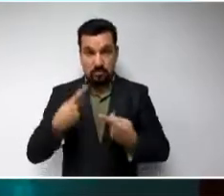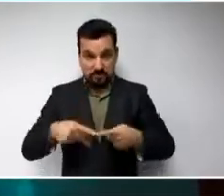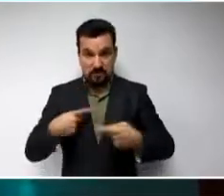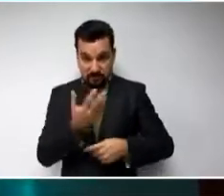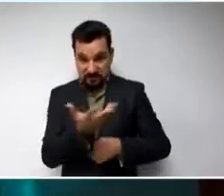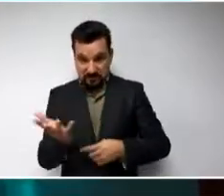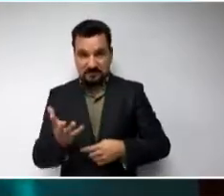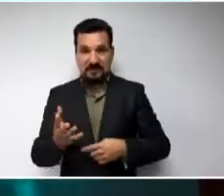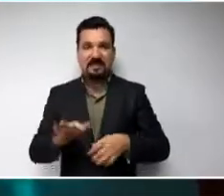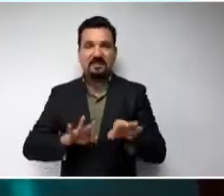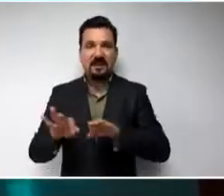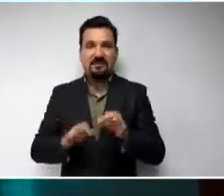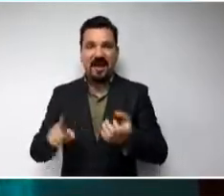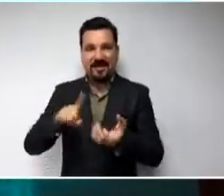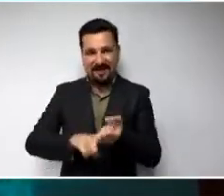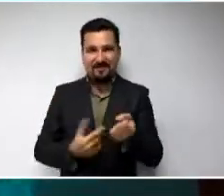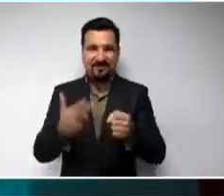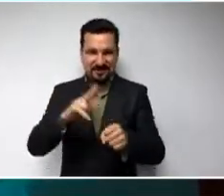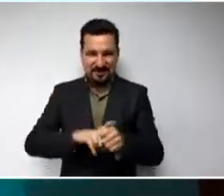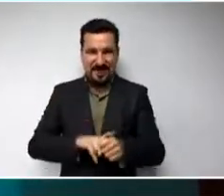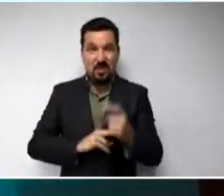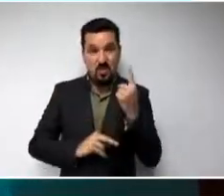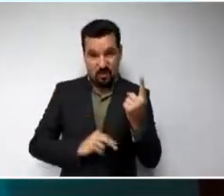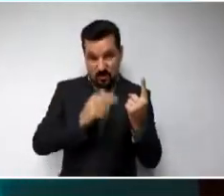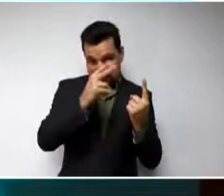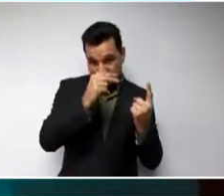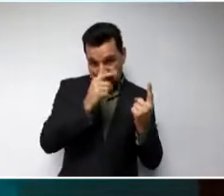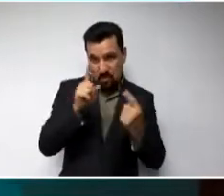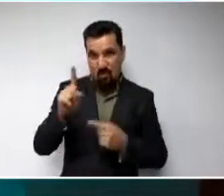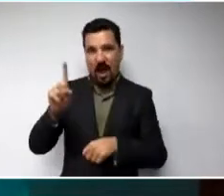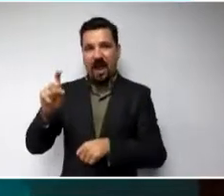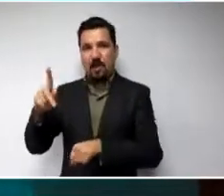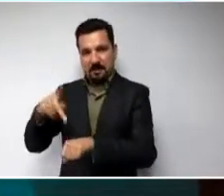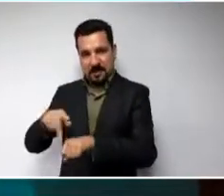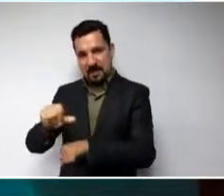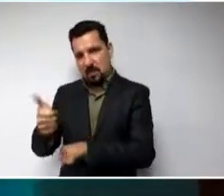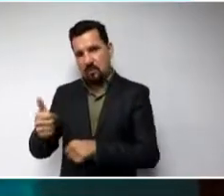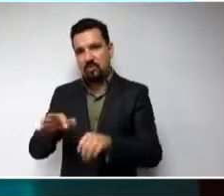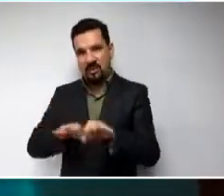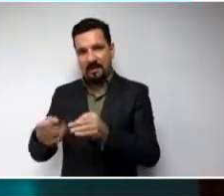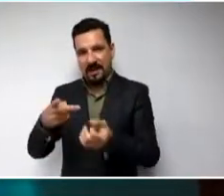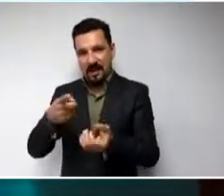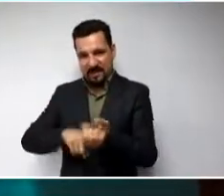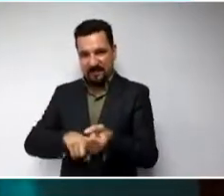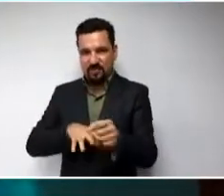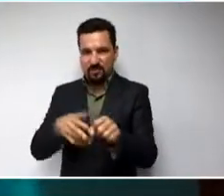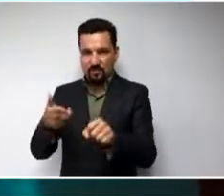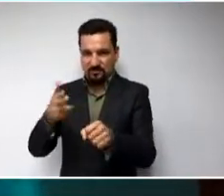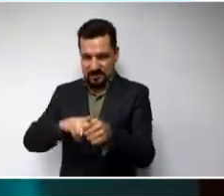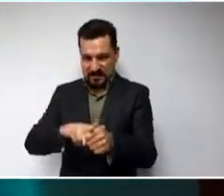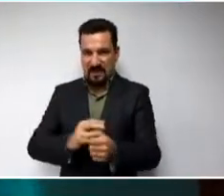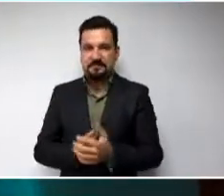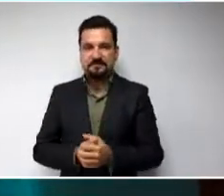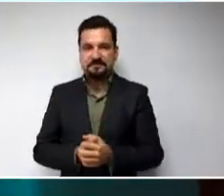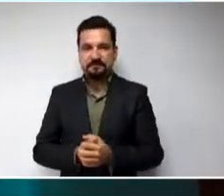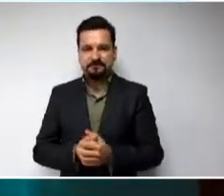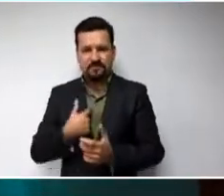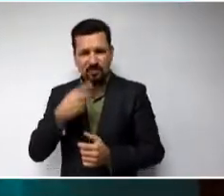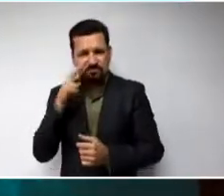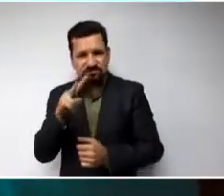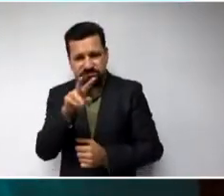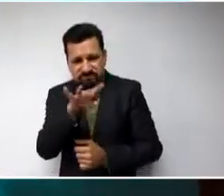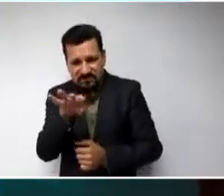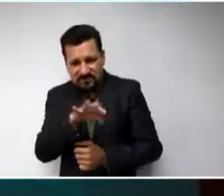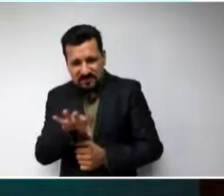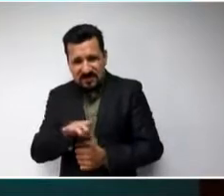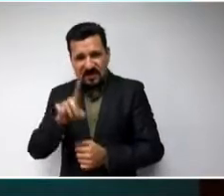que viven en hermosillo 1 y agua prieta 1 he visto tus comentarios